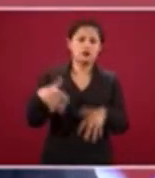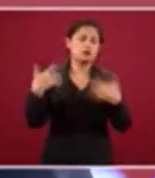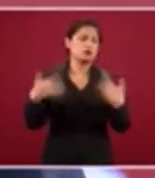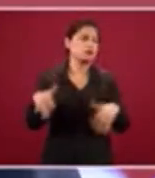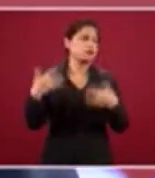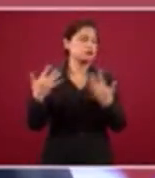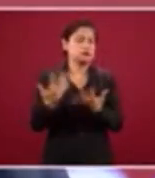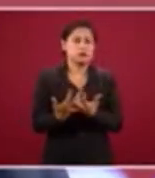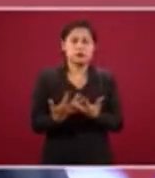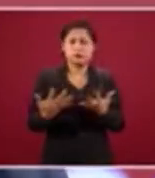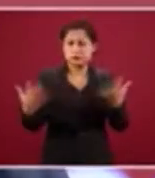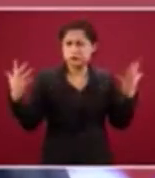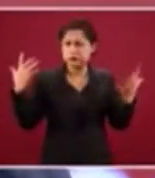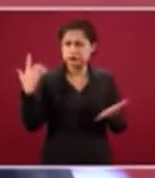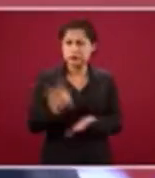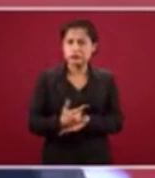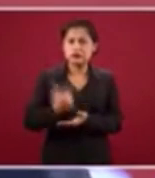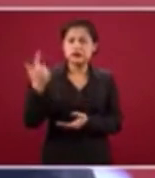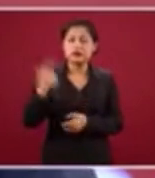Es cosa de